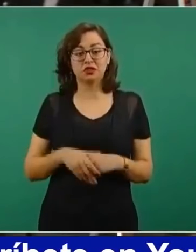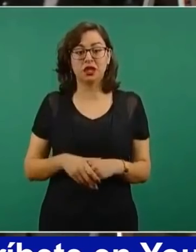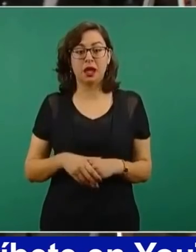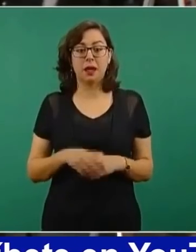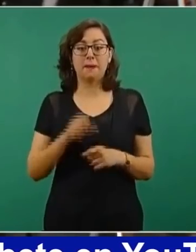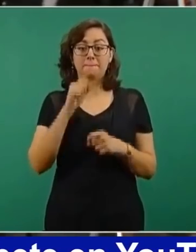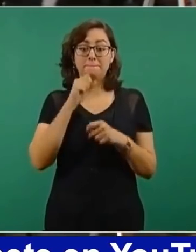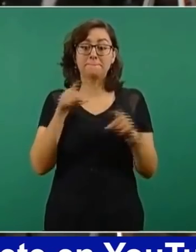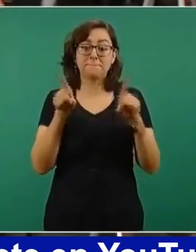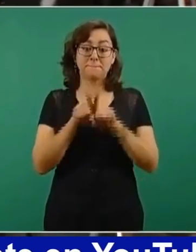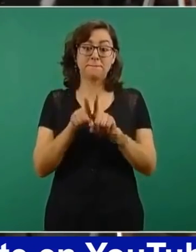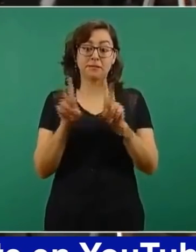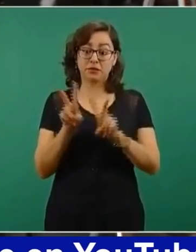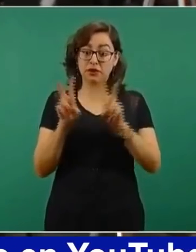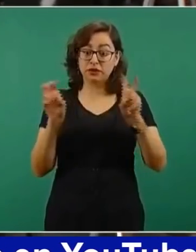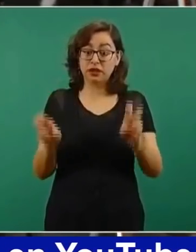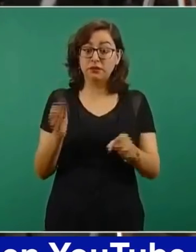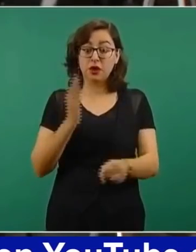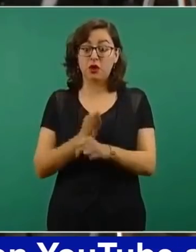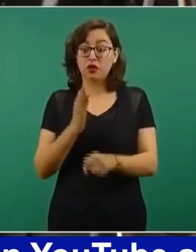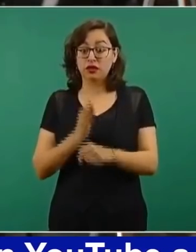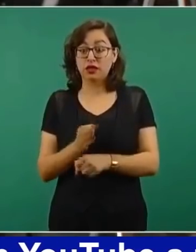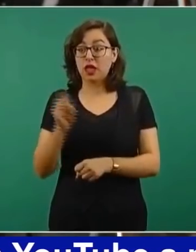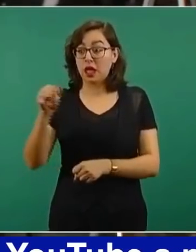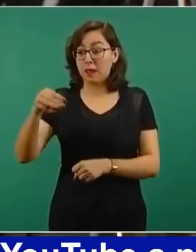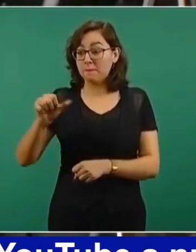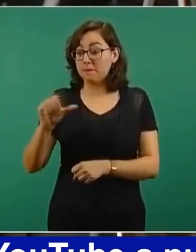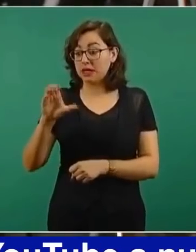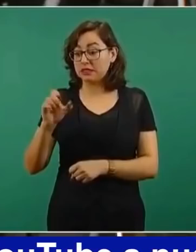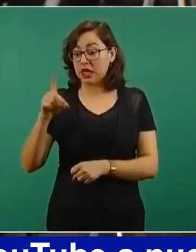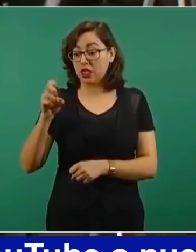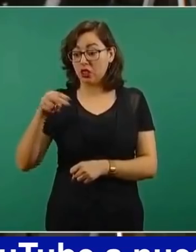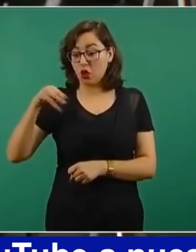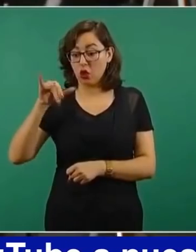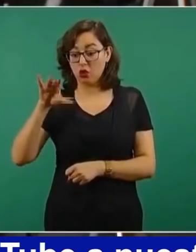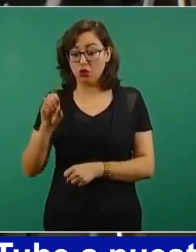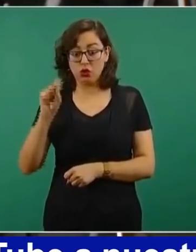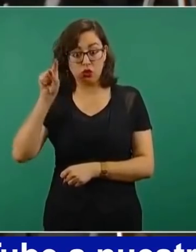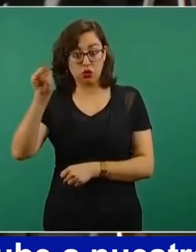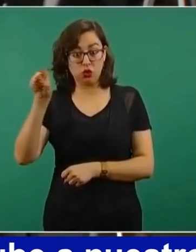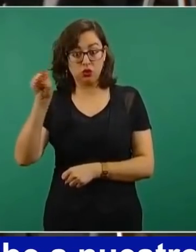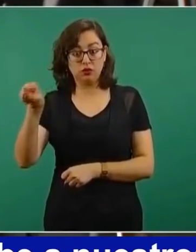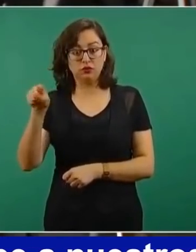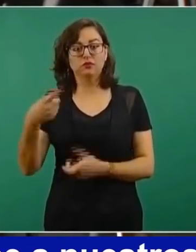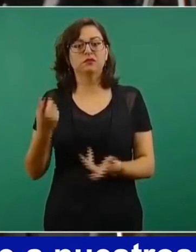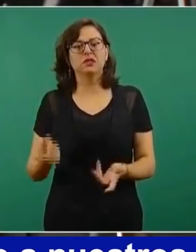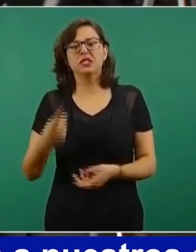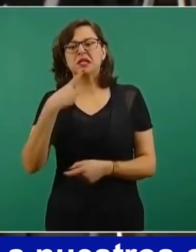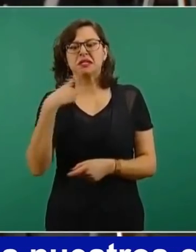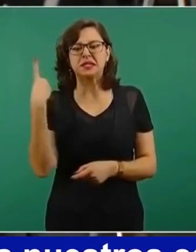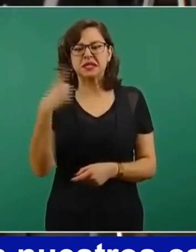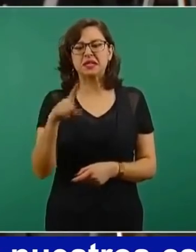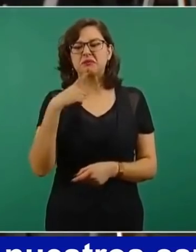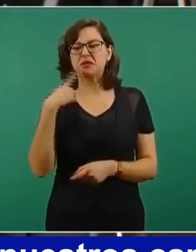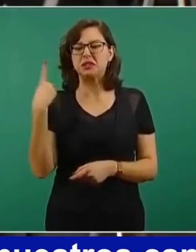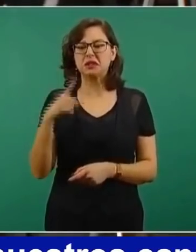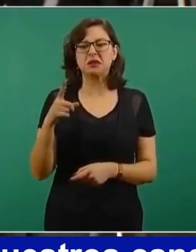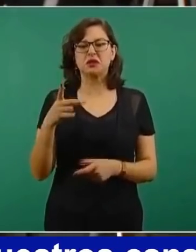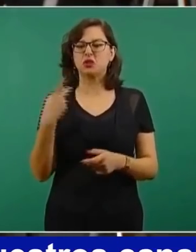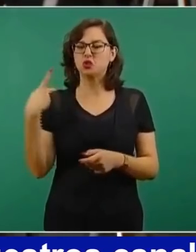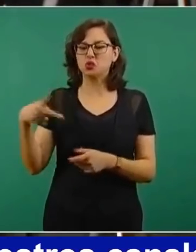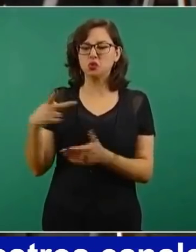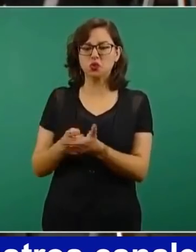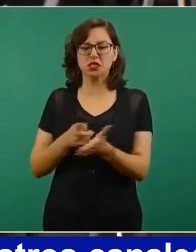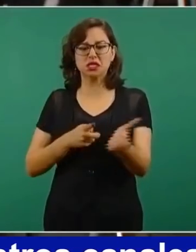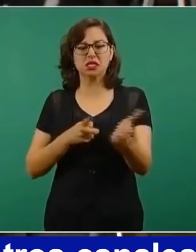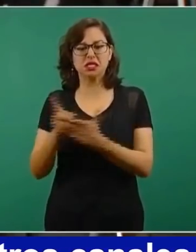Salgado Macedonio, que está planteando toda una situación de reclamar que han sido vulnerados sus derechos simplemente